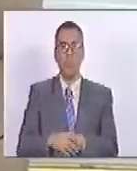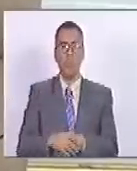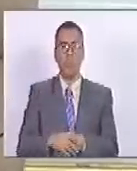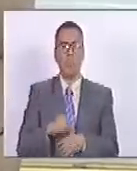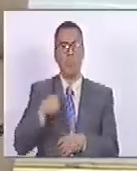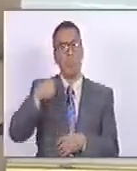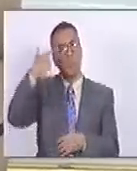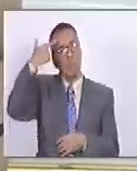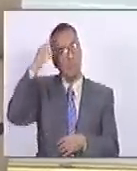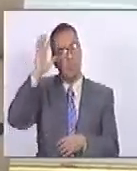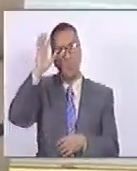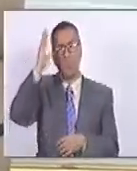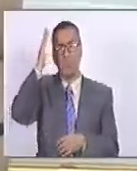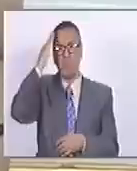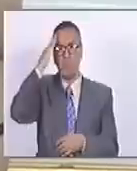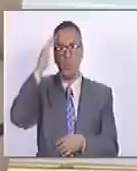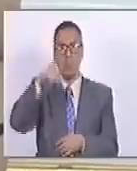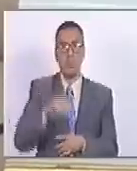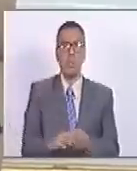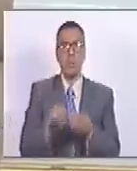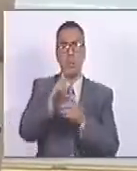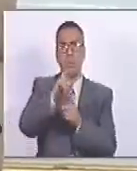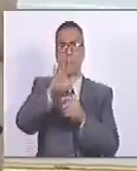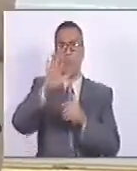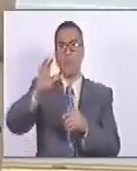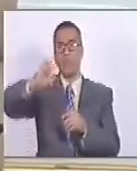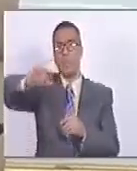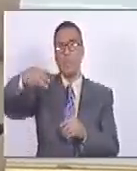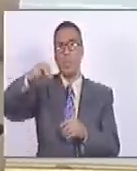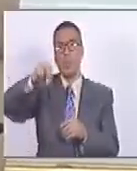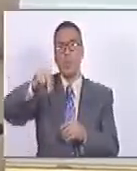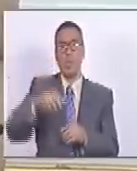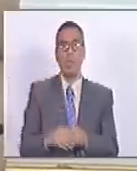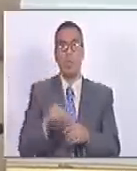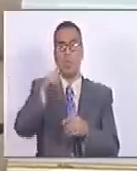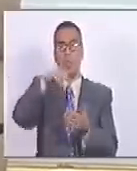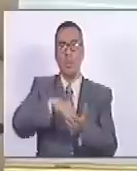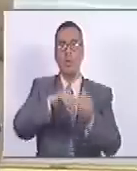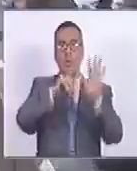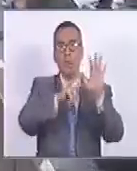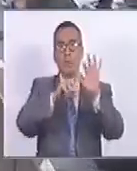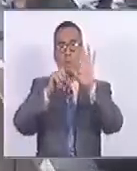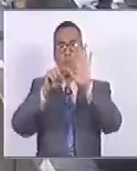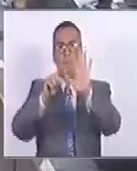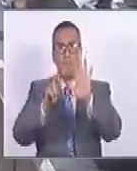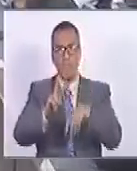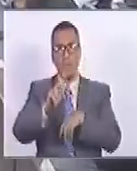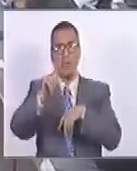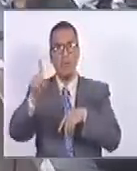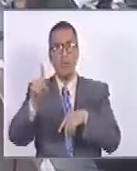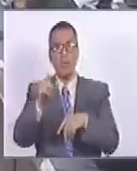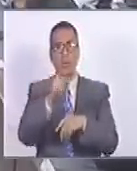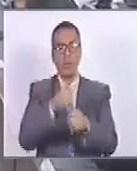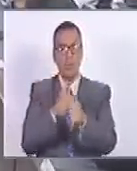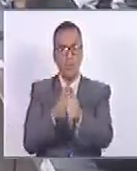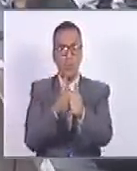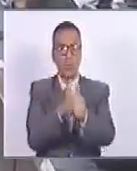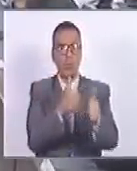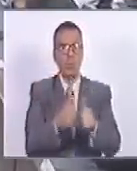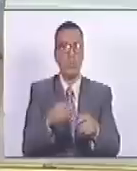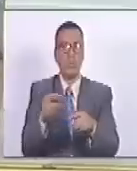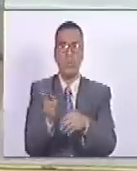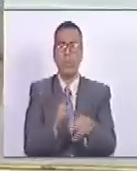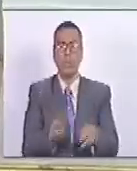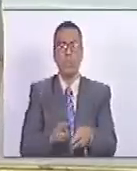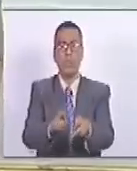Él como que no sabe que el 25 de junio de 1821 los perseguimos como ratas hasta